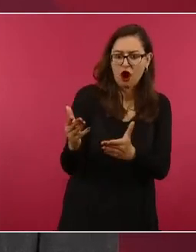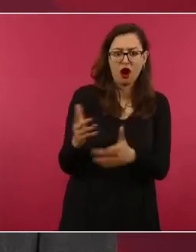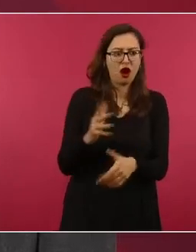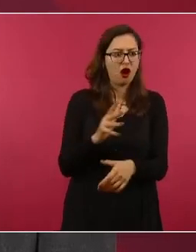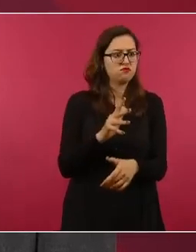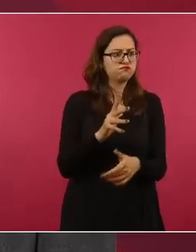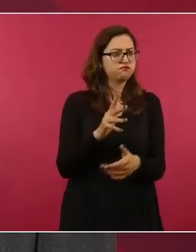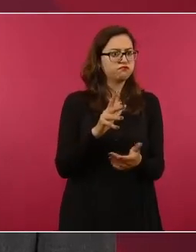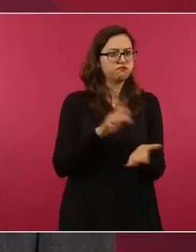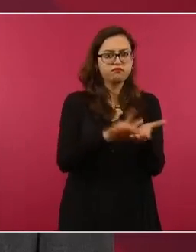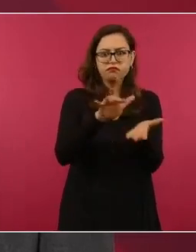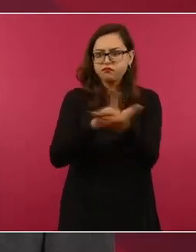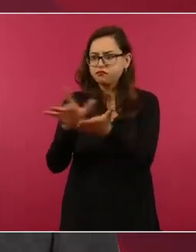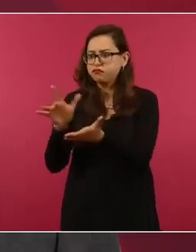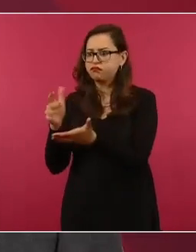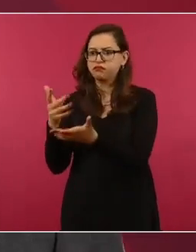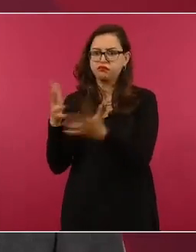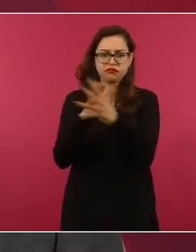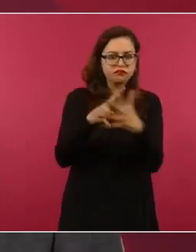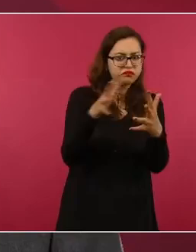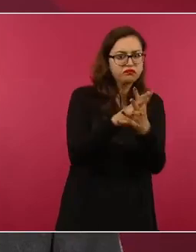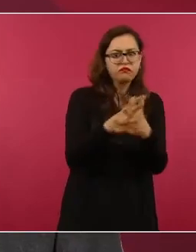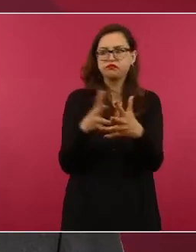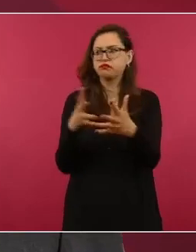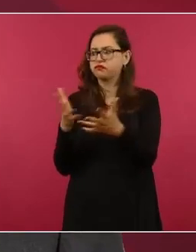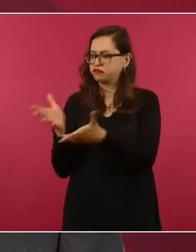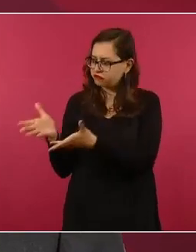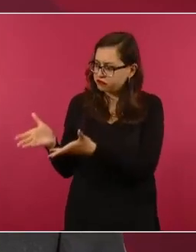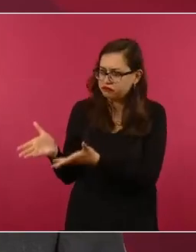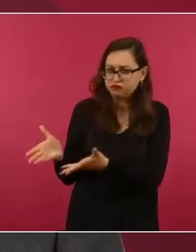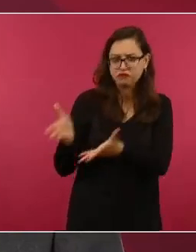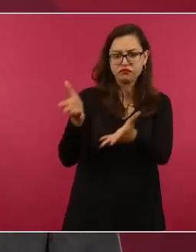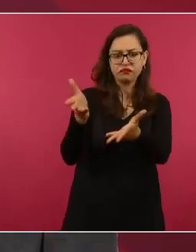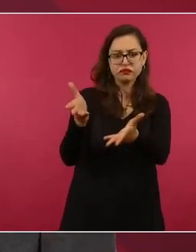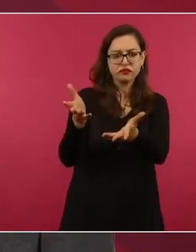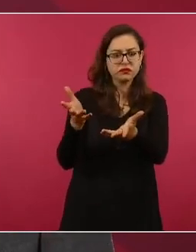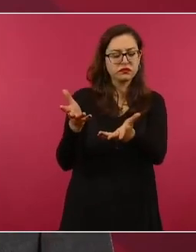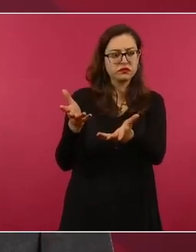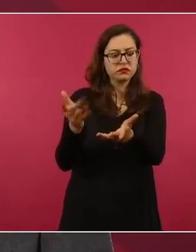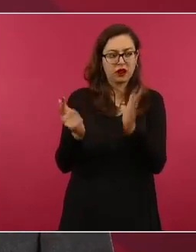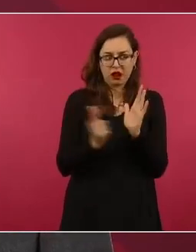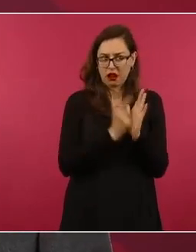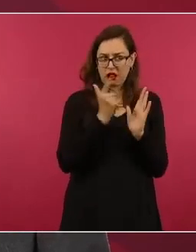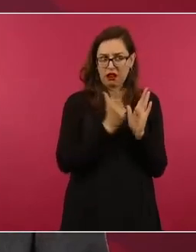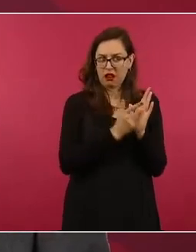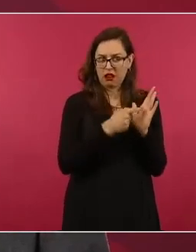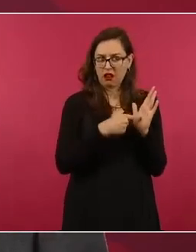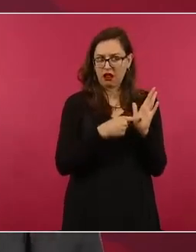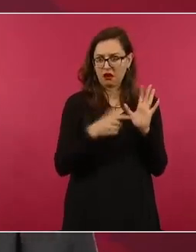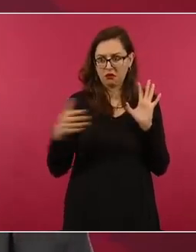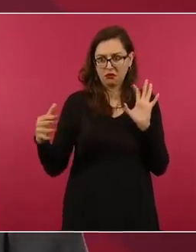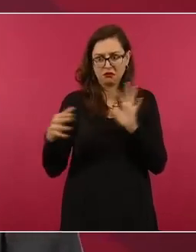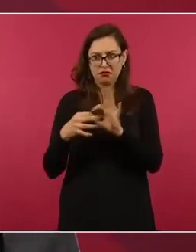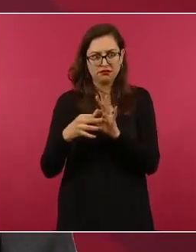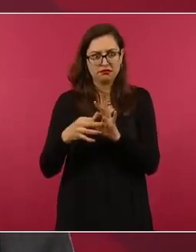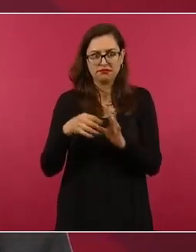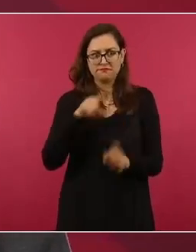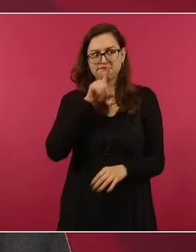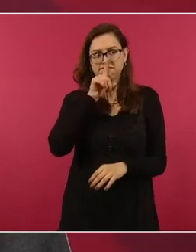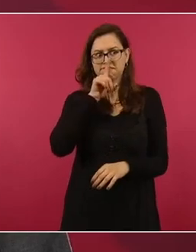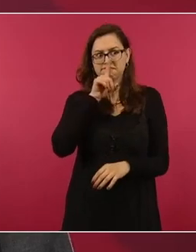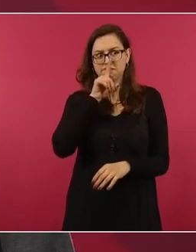facultades los militares para actuar en labores de seguridad